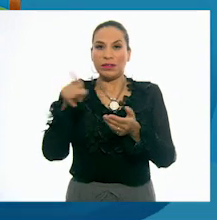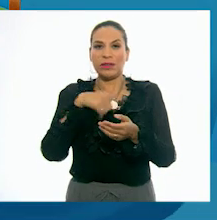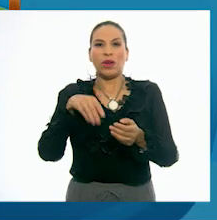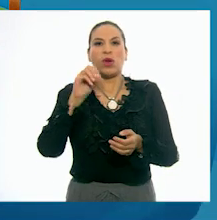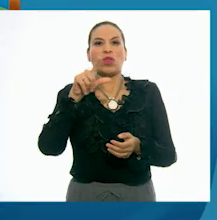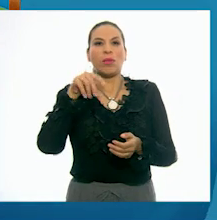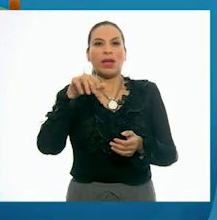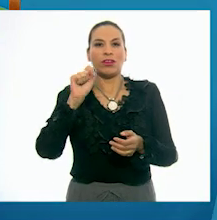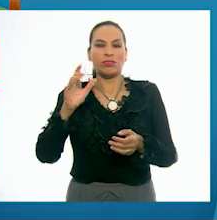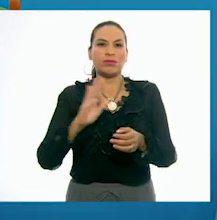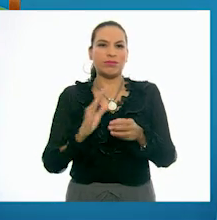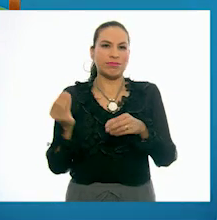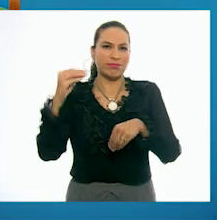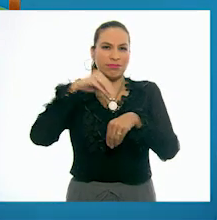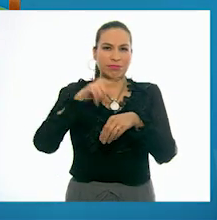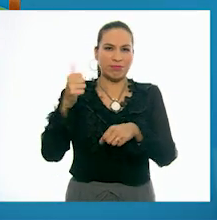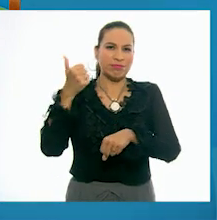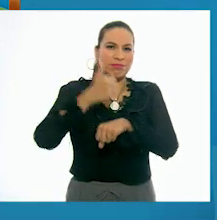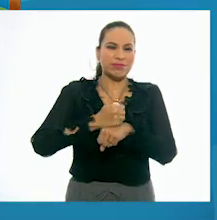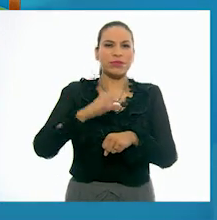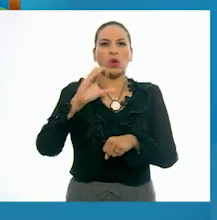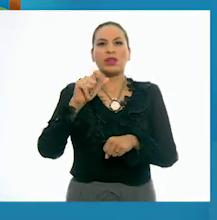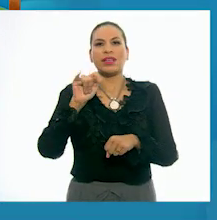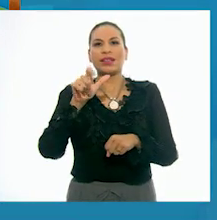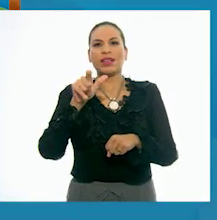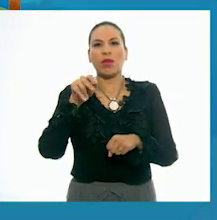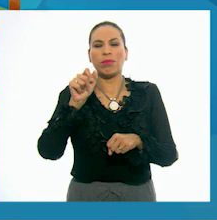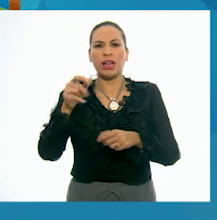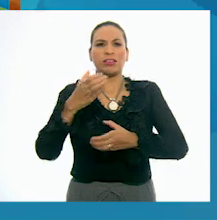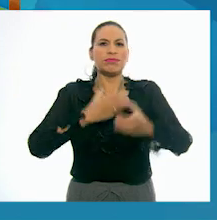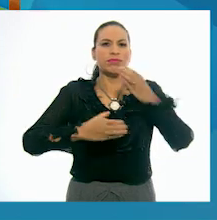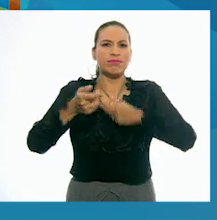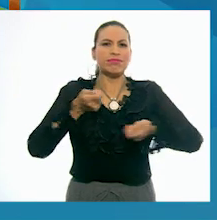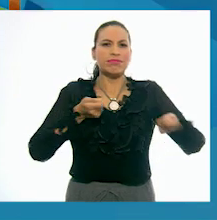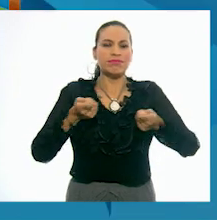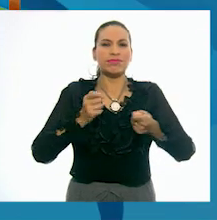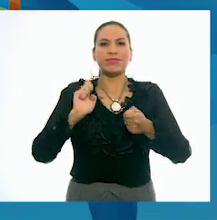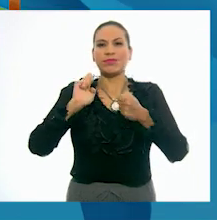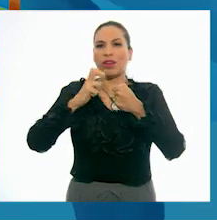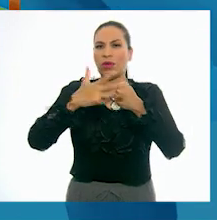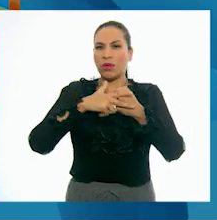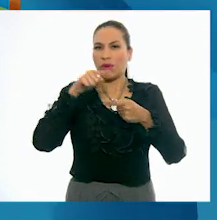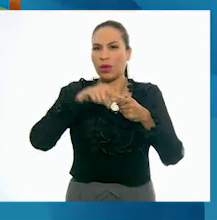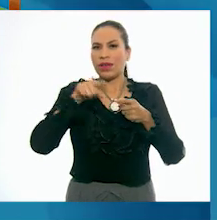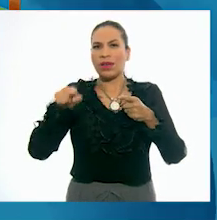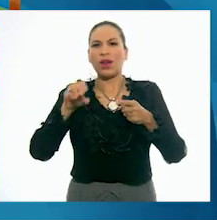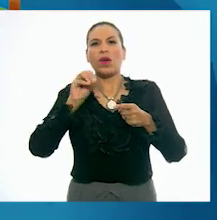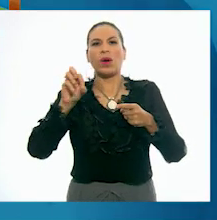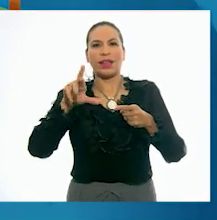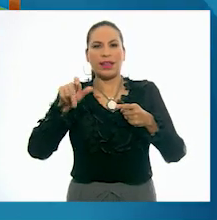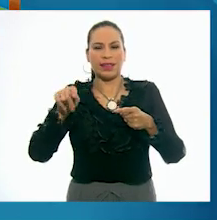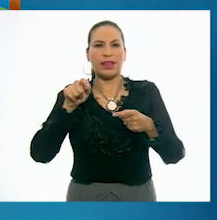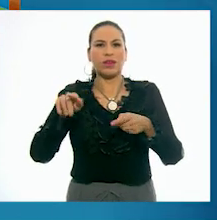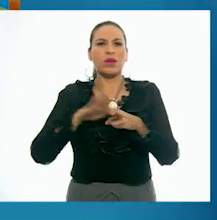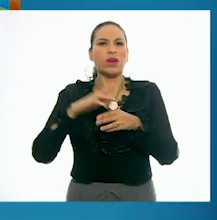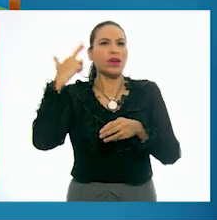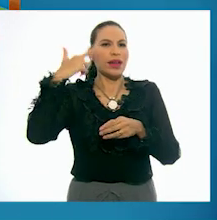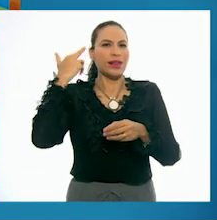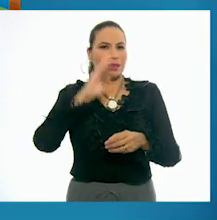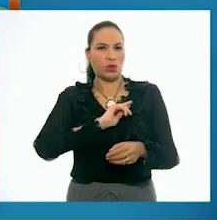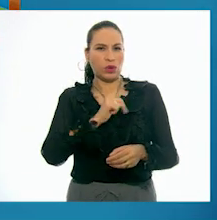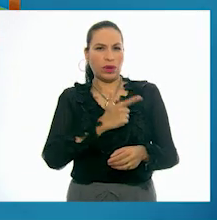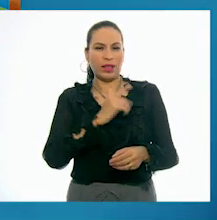otomanos conquistaron Constantinopla, tomaron control del comercio entre Europa y Oriente. Los reyes de Portugal y